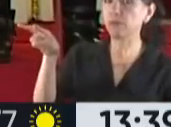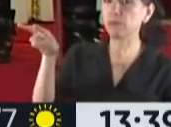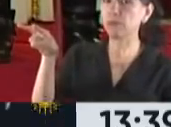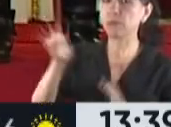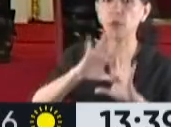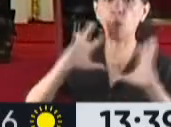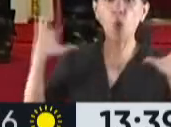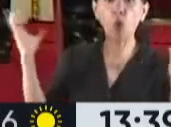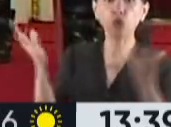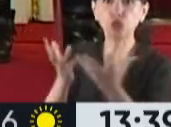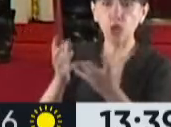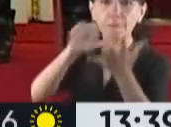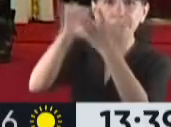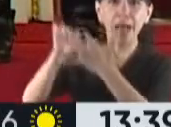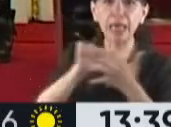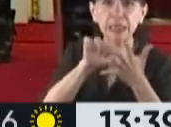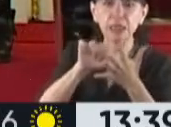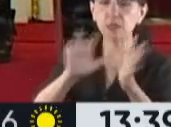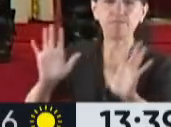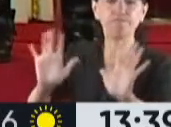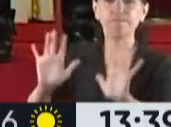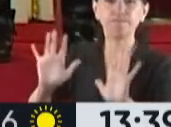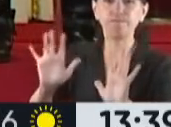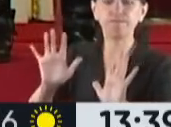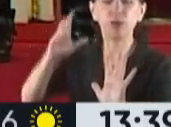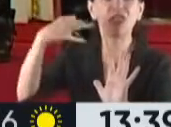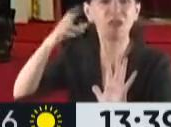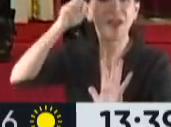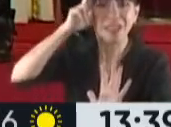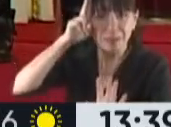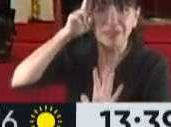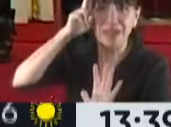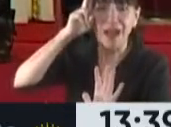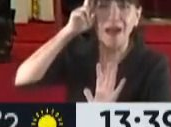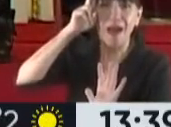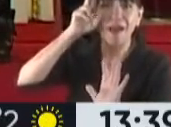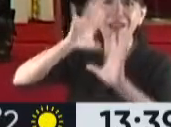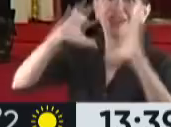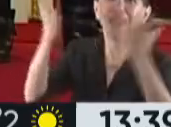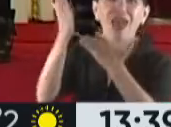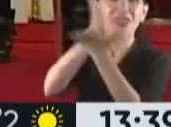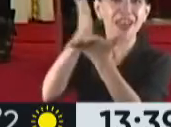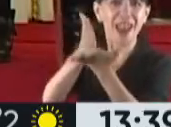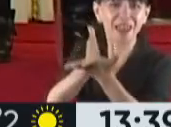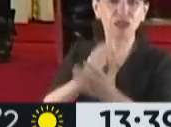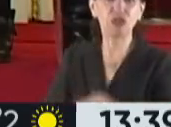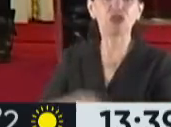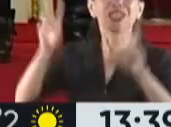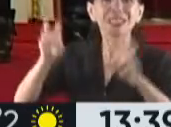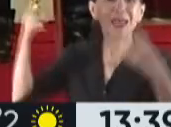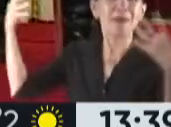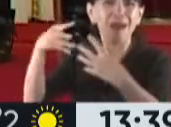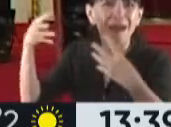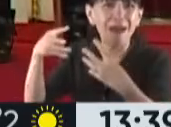cerrar filas con el derecho internacional y la Carta de las Naciones Unidas para evitar los horrores bélicos del